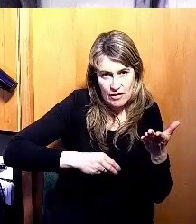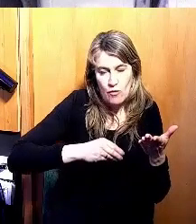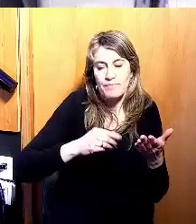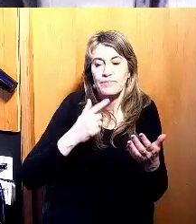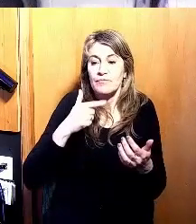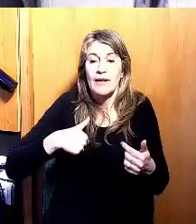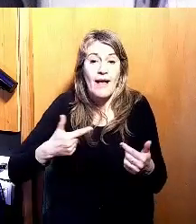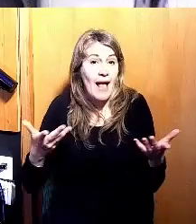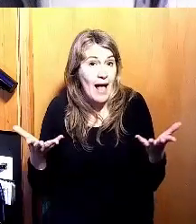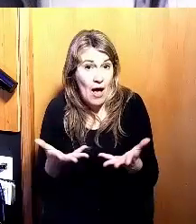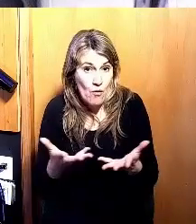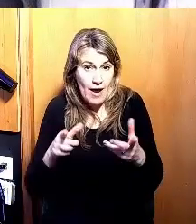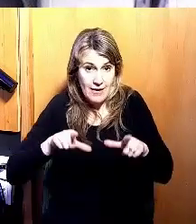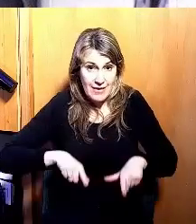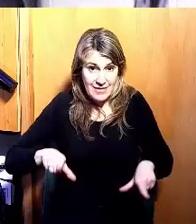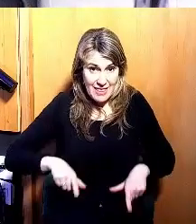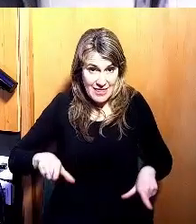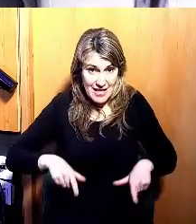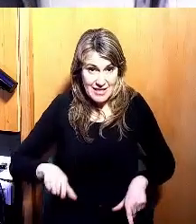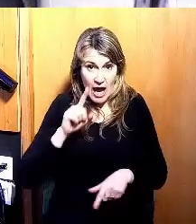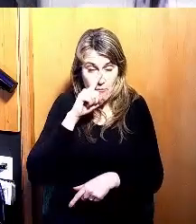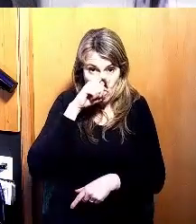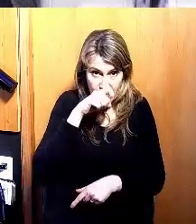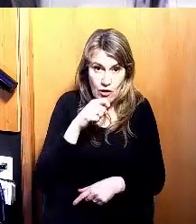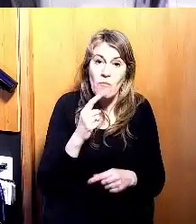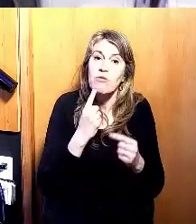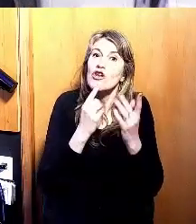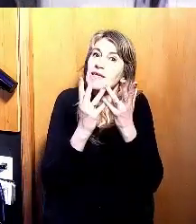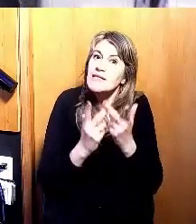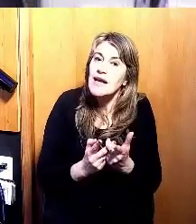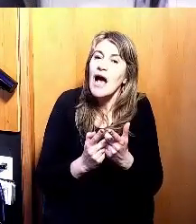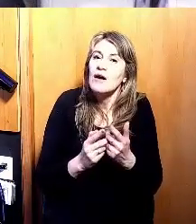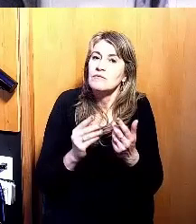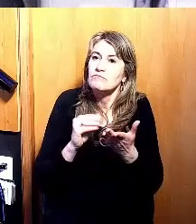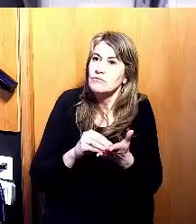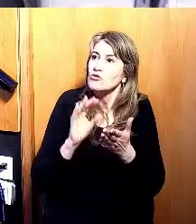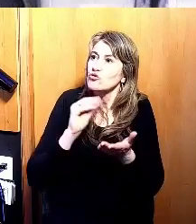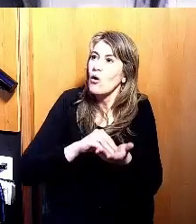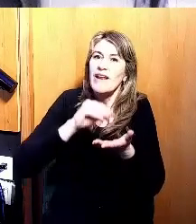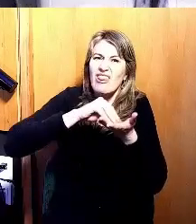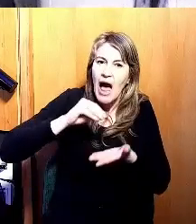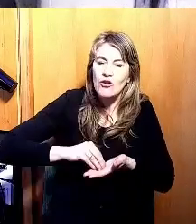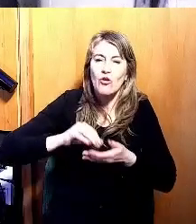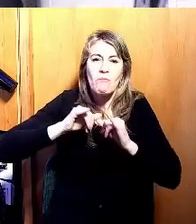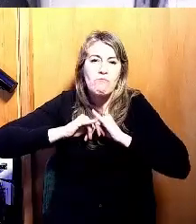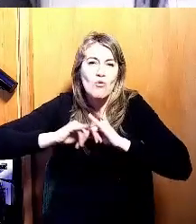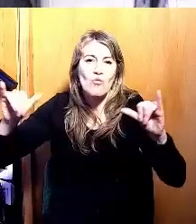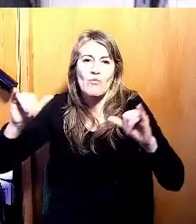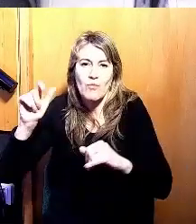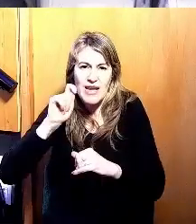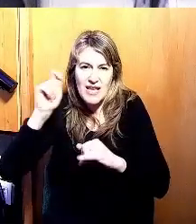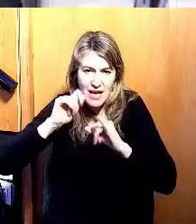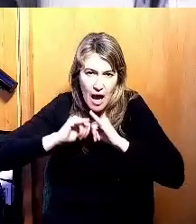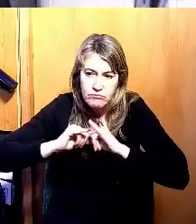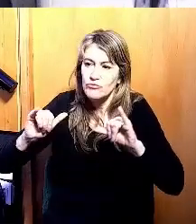Actualmente, la Intendencia de Montevideo tiene una política muy fuerte referida a los datos abiertos, a publicar los datos, a utilizarlos, a enriquecer